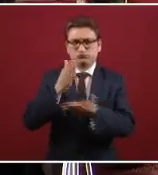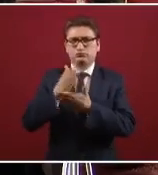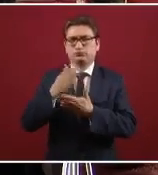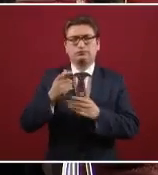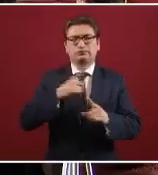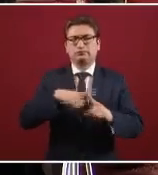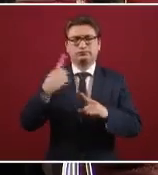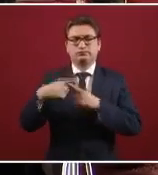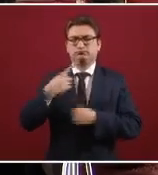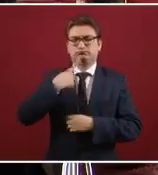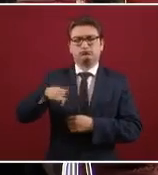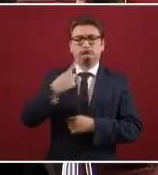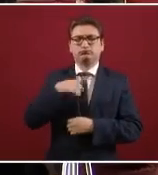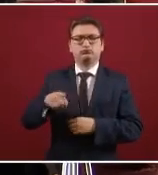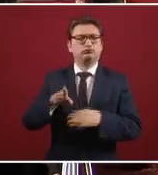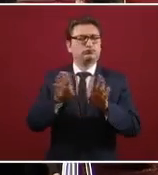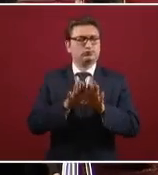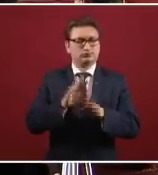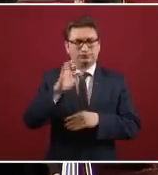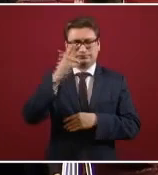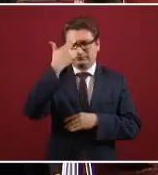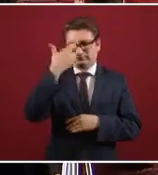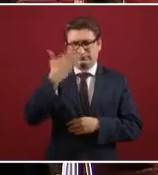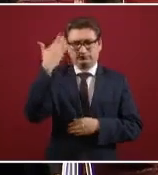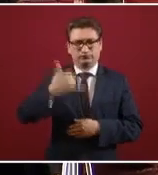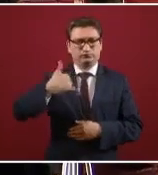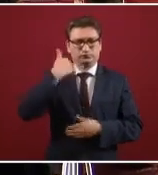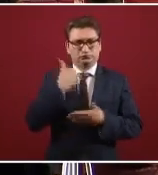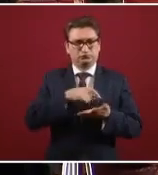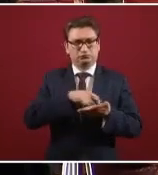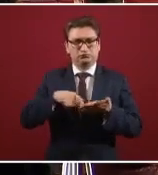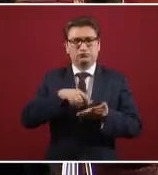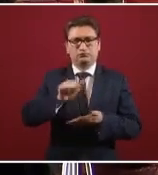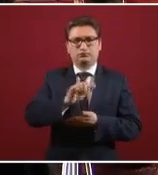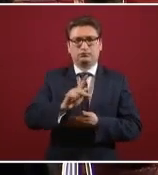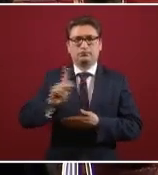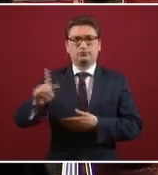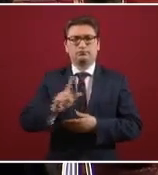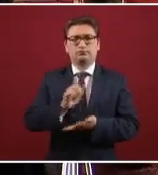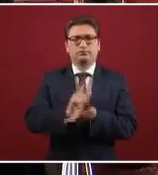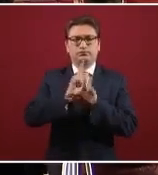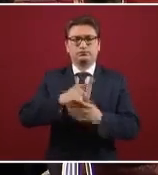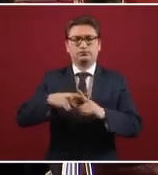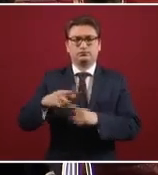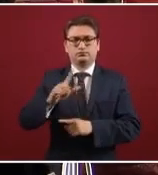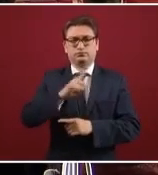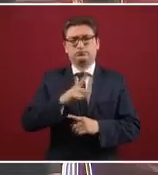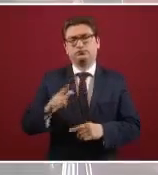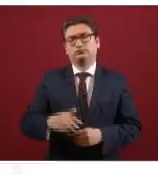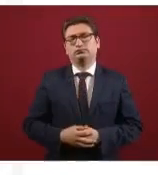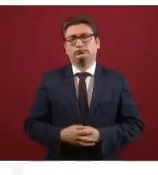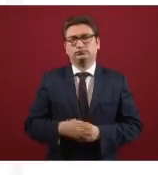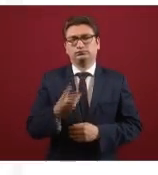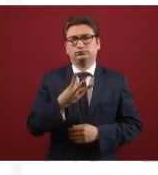quejas y denuncias presentadas a través de la app de litro por litro l por l 370